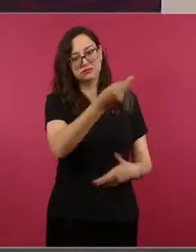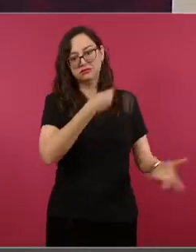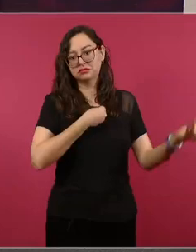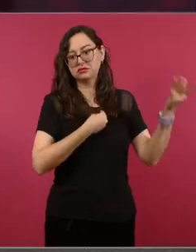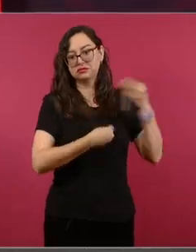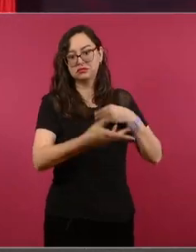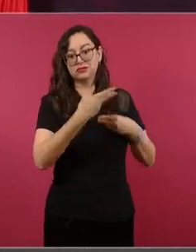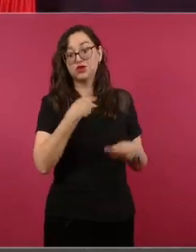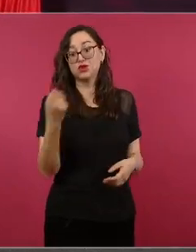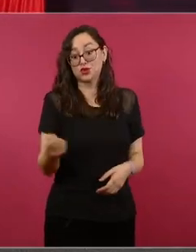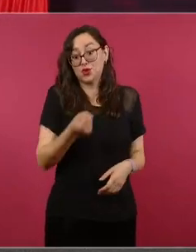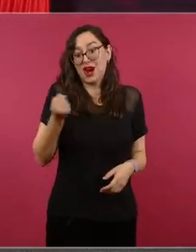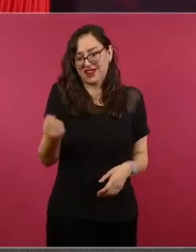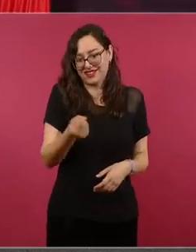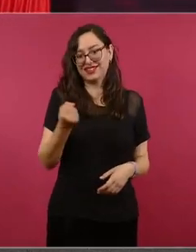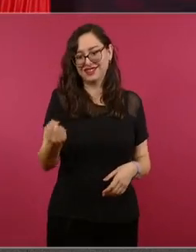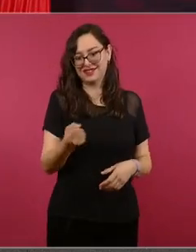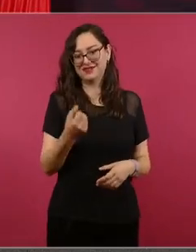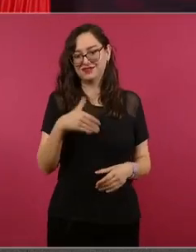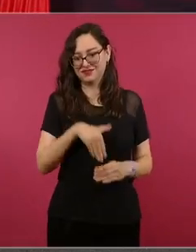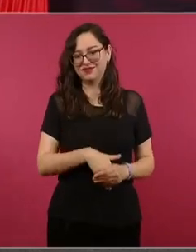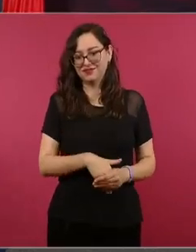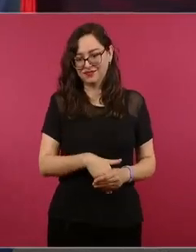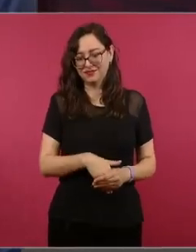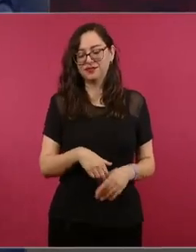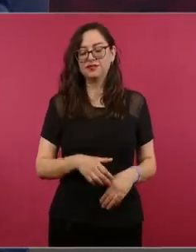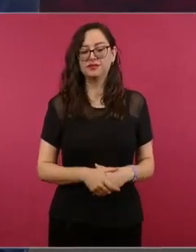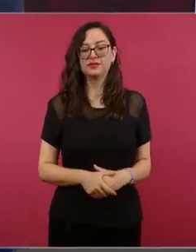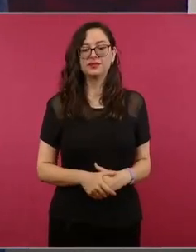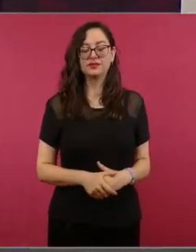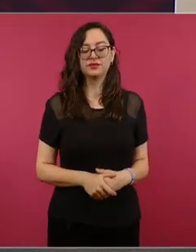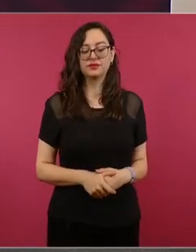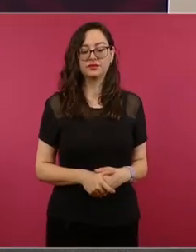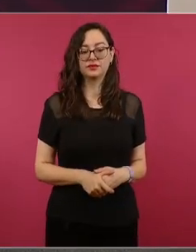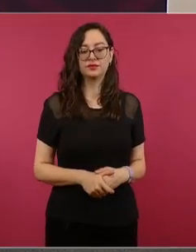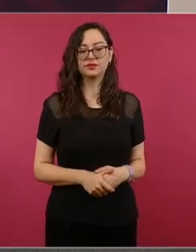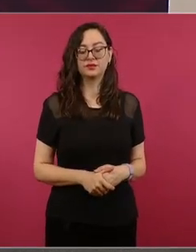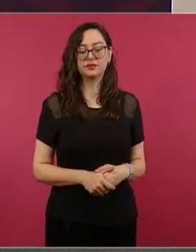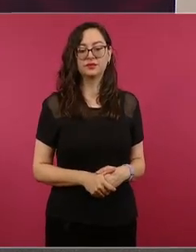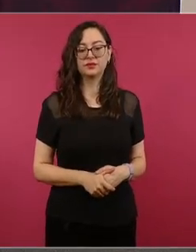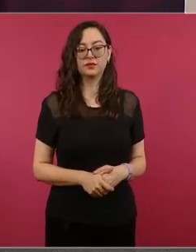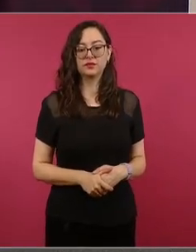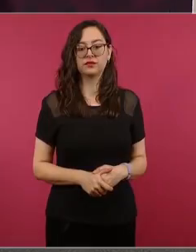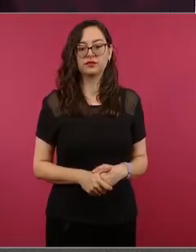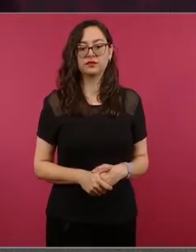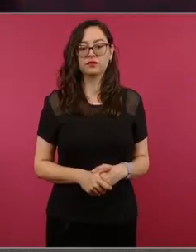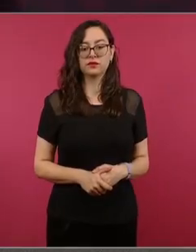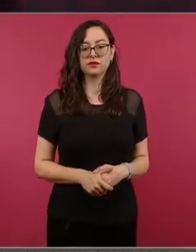¿Es la suerte? Sí funciona. Sí, claro que sí.